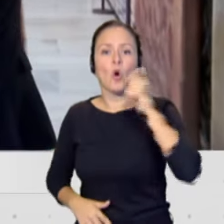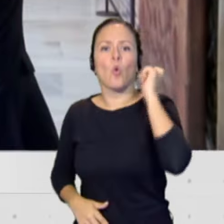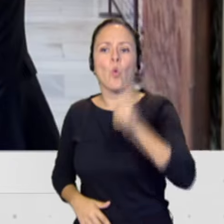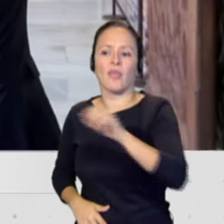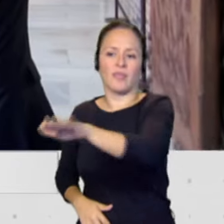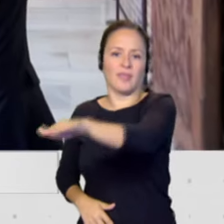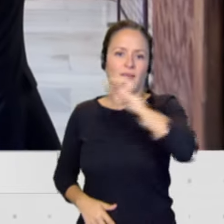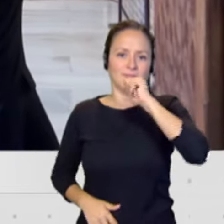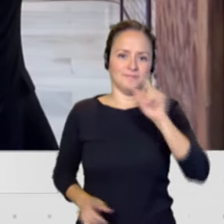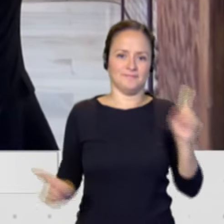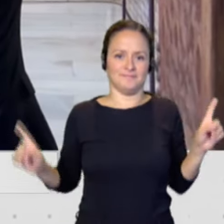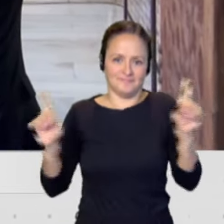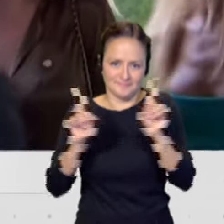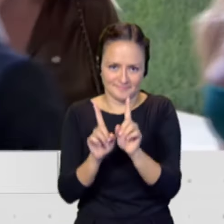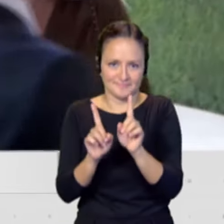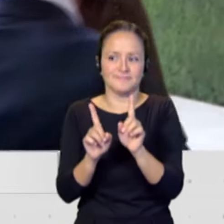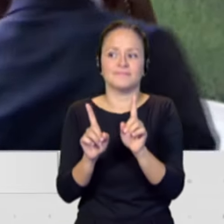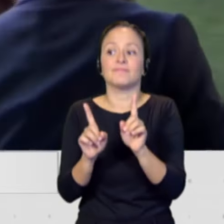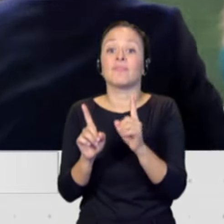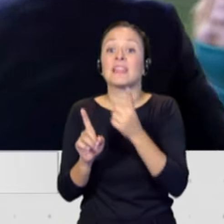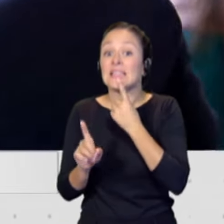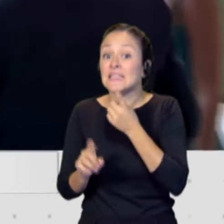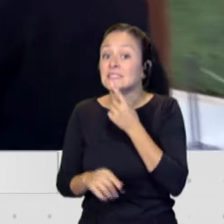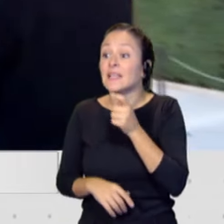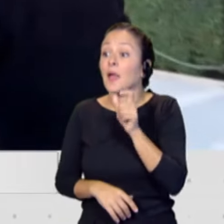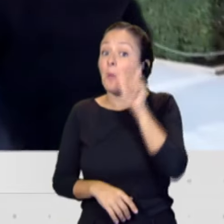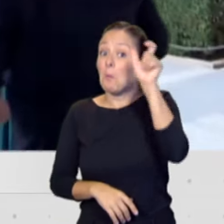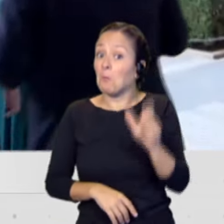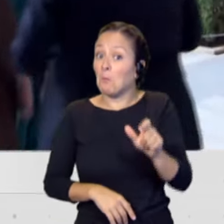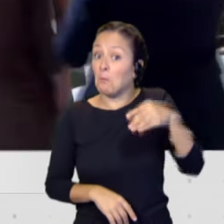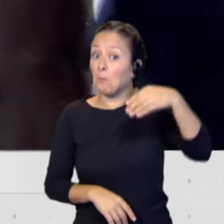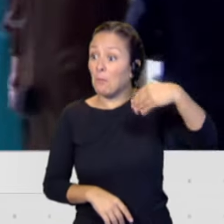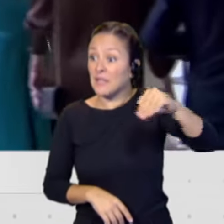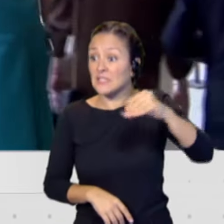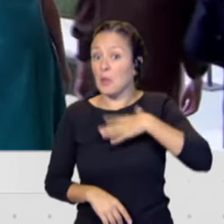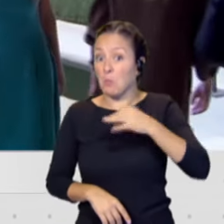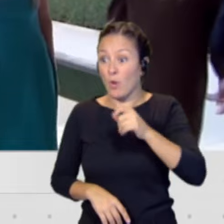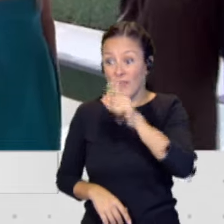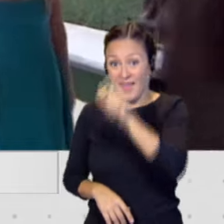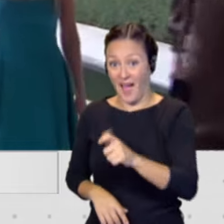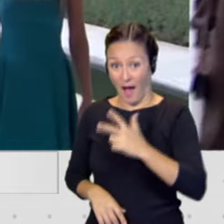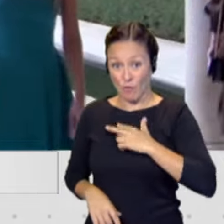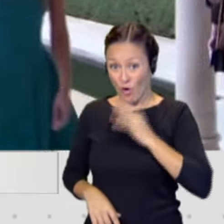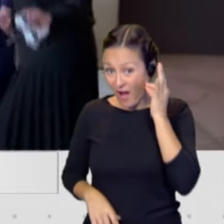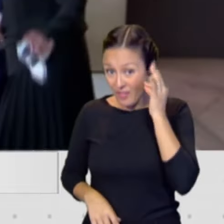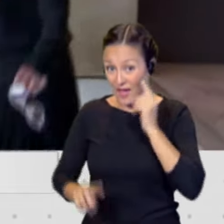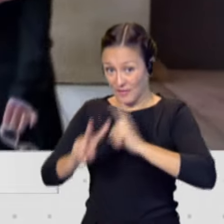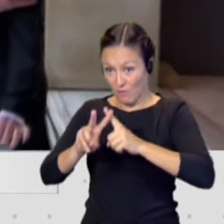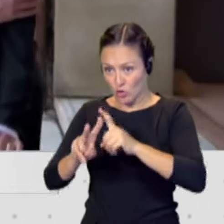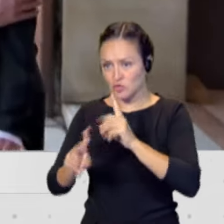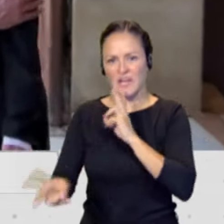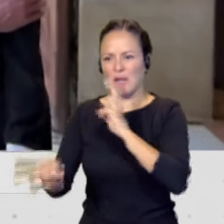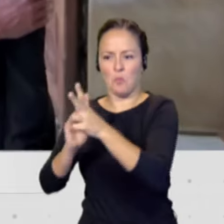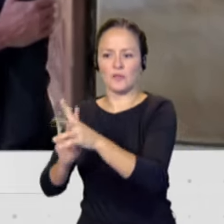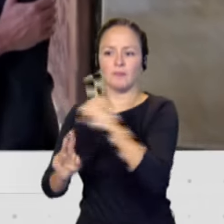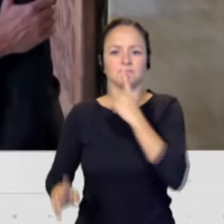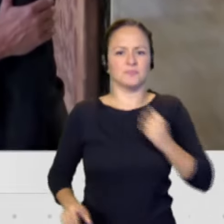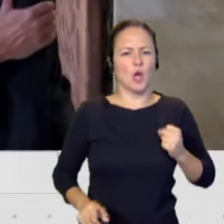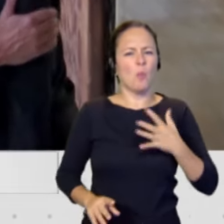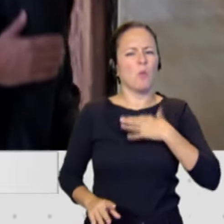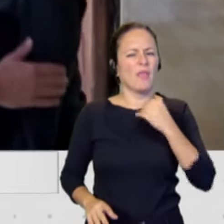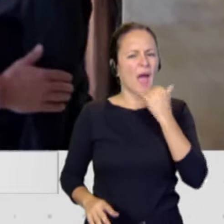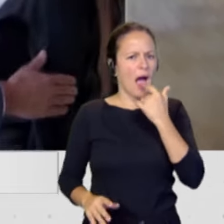y me decías que eh el presidente podría negarse a contestarle a ella eso quizás podría denotar que el presidente tiene